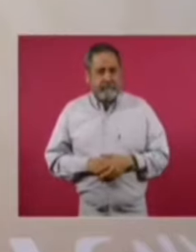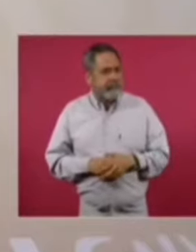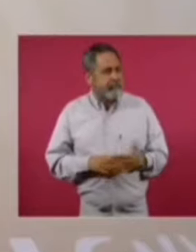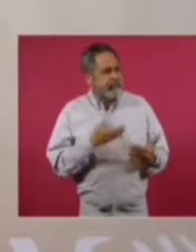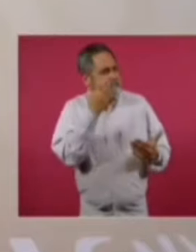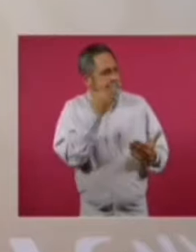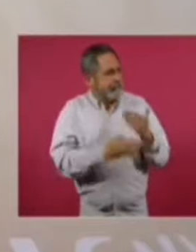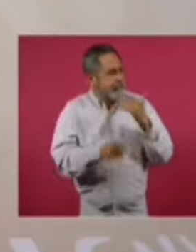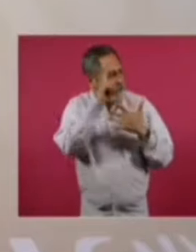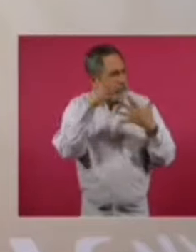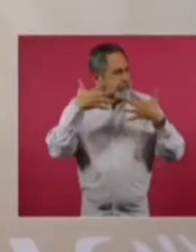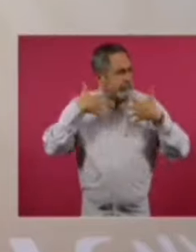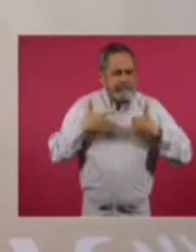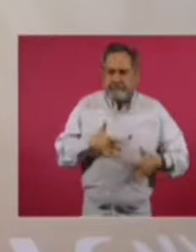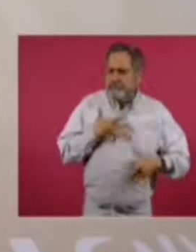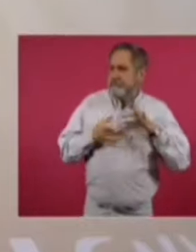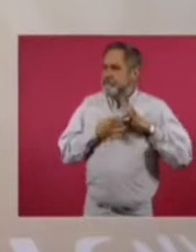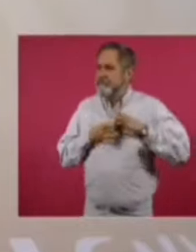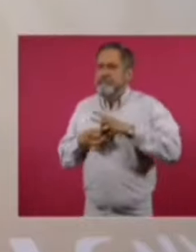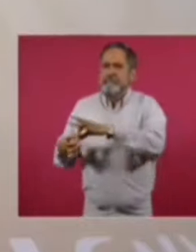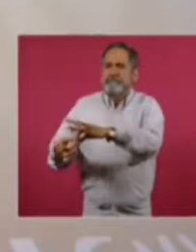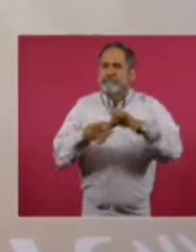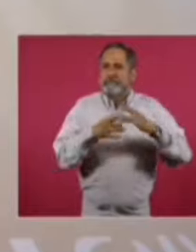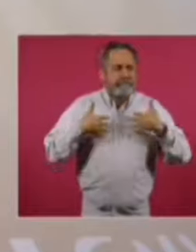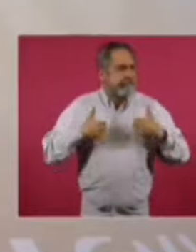falta de humanismo.